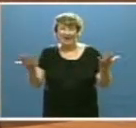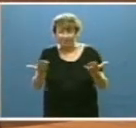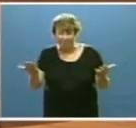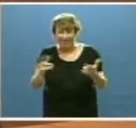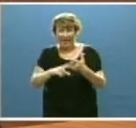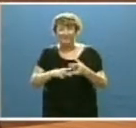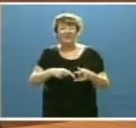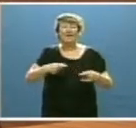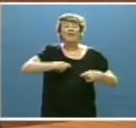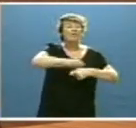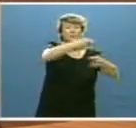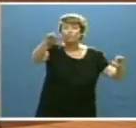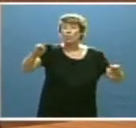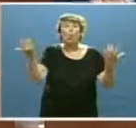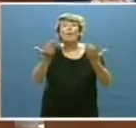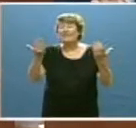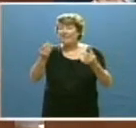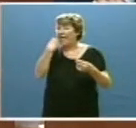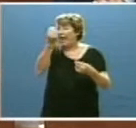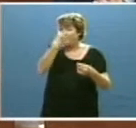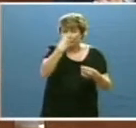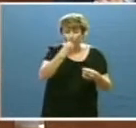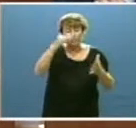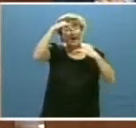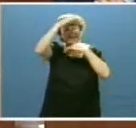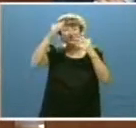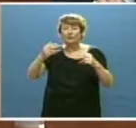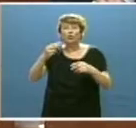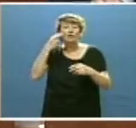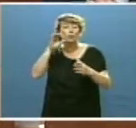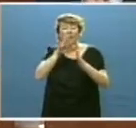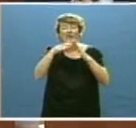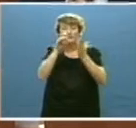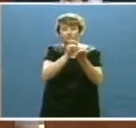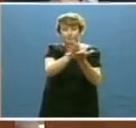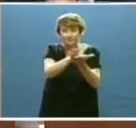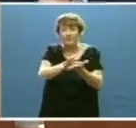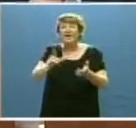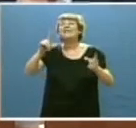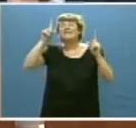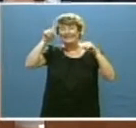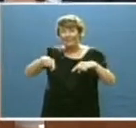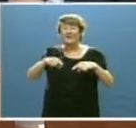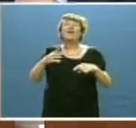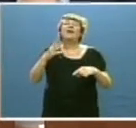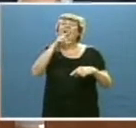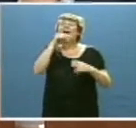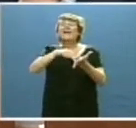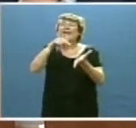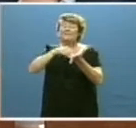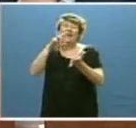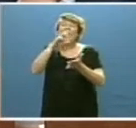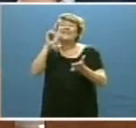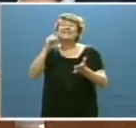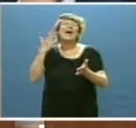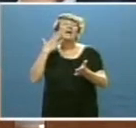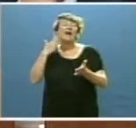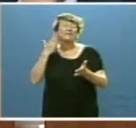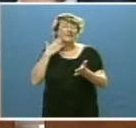distribución urgente de alimentos atención al riesgo de desahucios así como la renta garantizada de ciudadanía